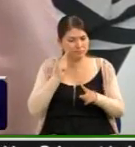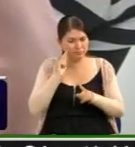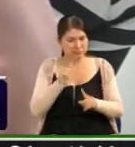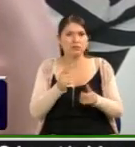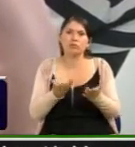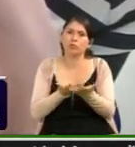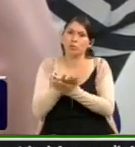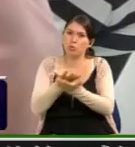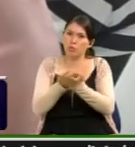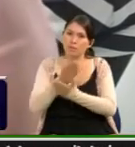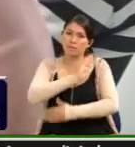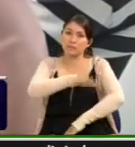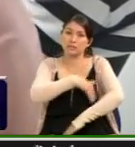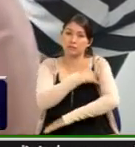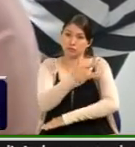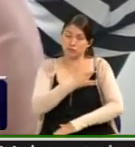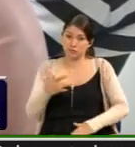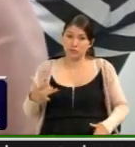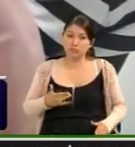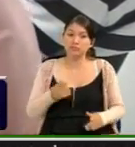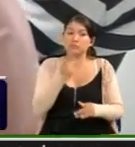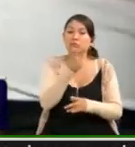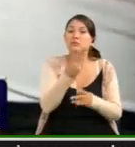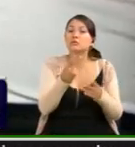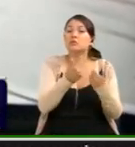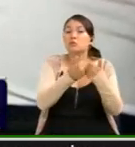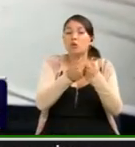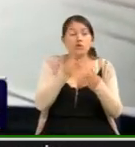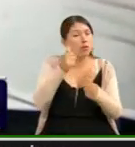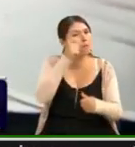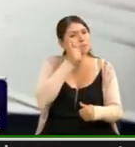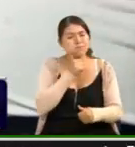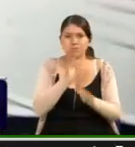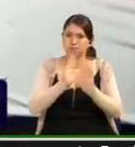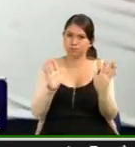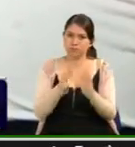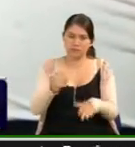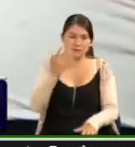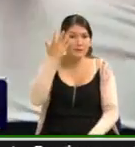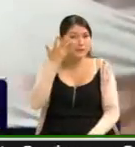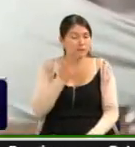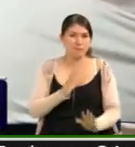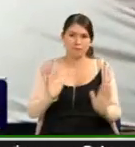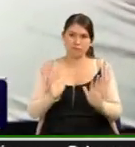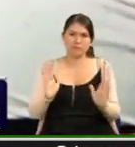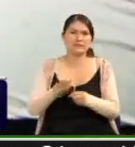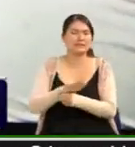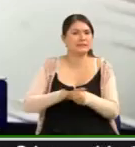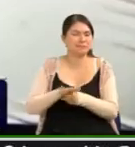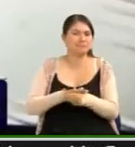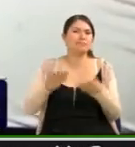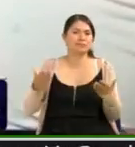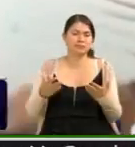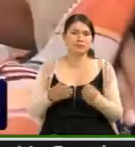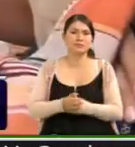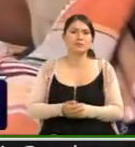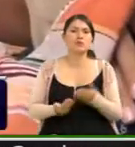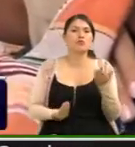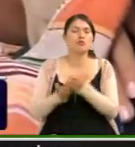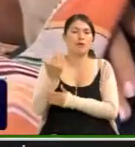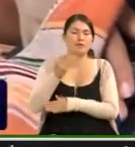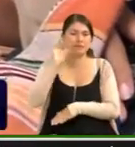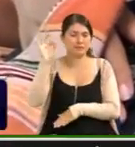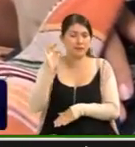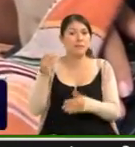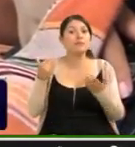las recomendaciones del ministro de Salud a las parejas que no se embaracen por estos días, por estos momentos de crisis generada por este nuevo